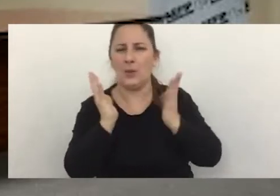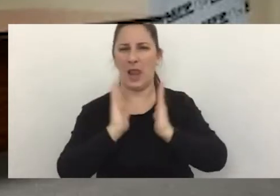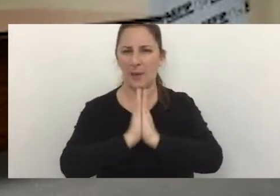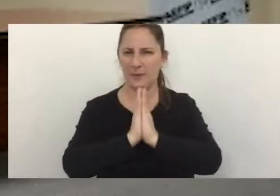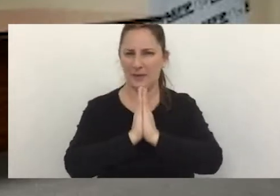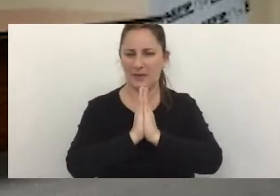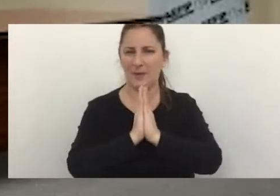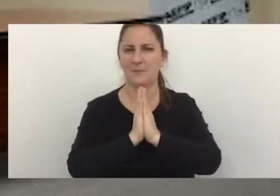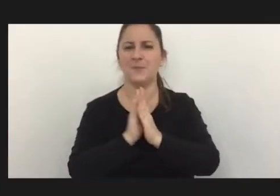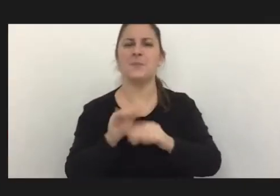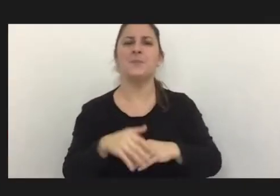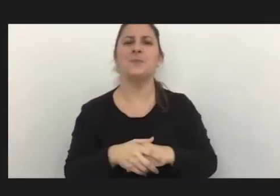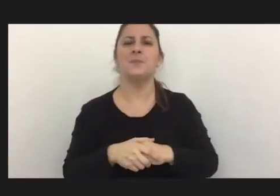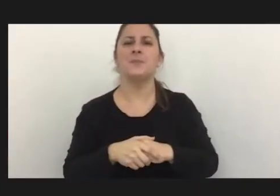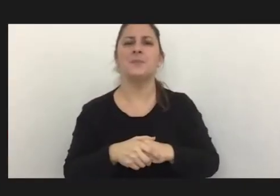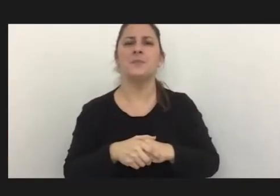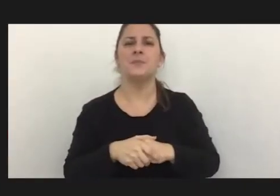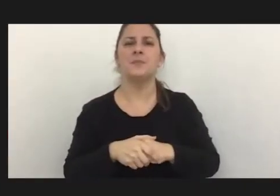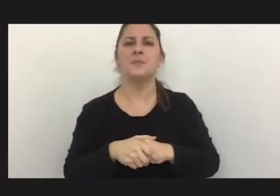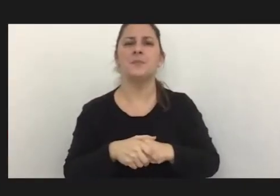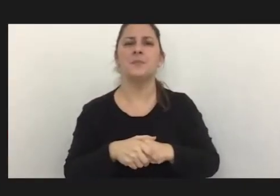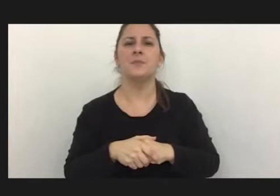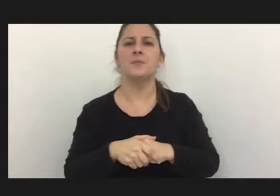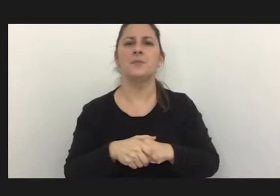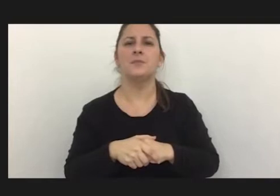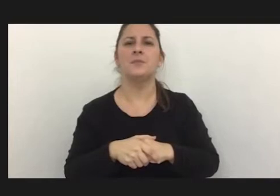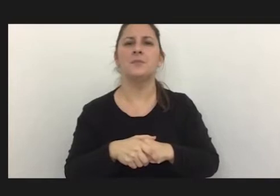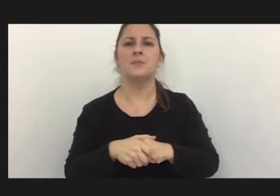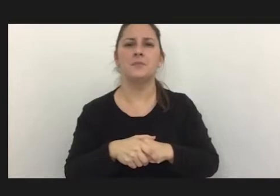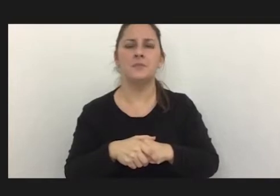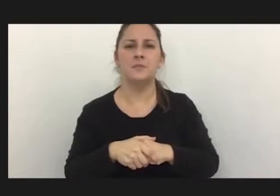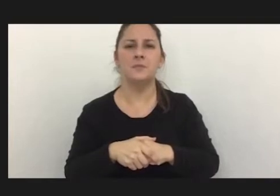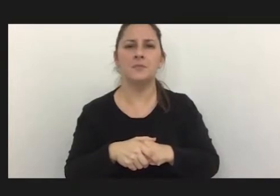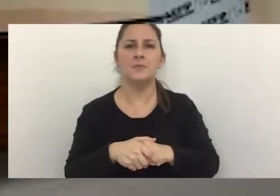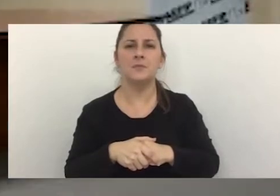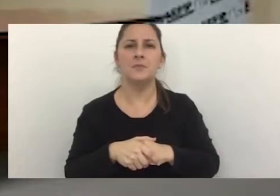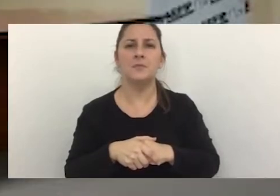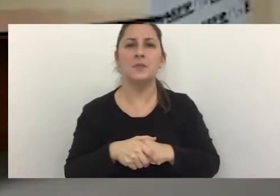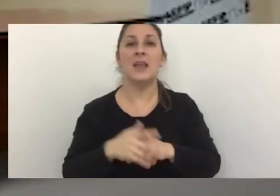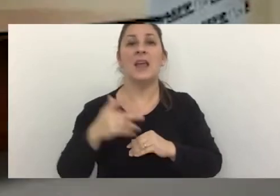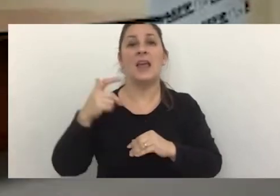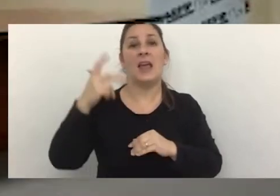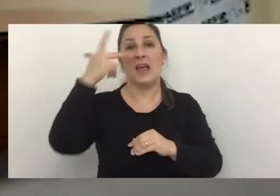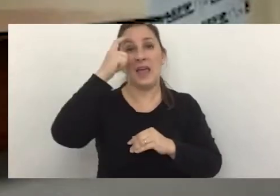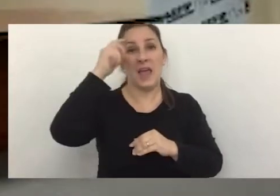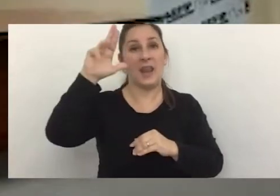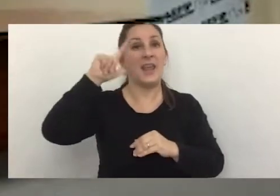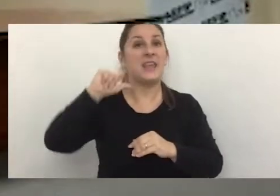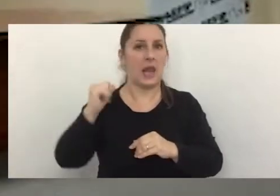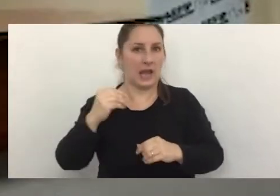Y hacen bromas, ¿no? Y Enrique, que era un católico práctico,